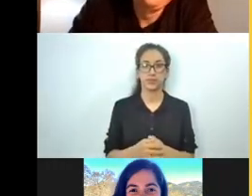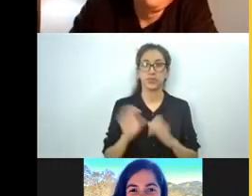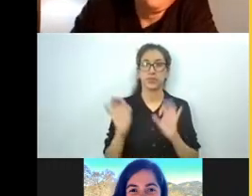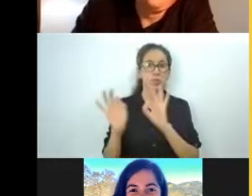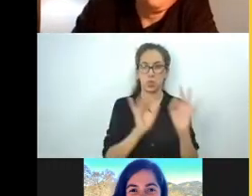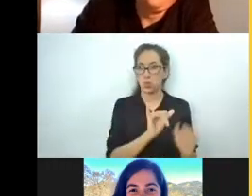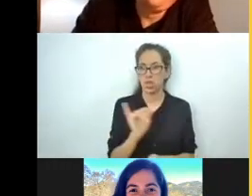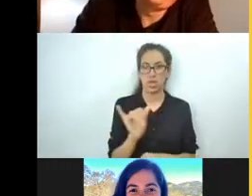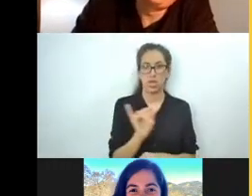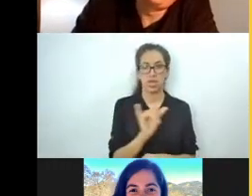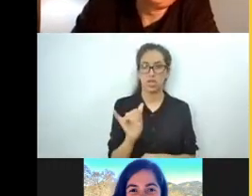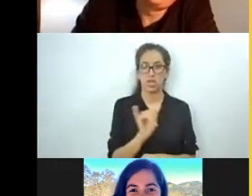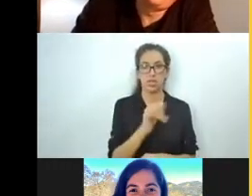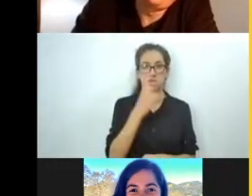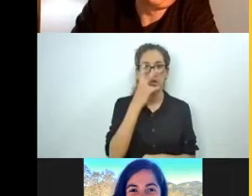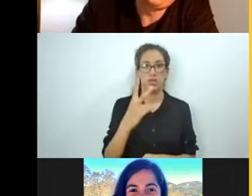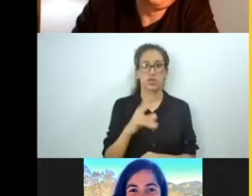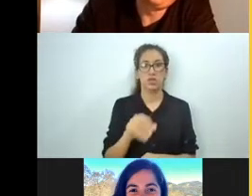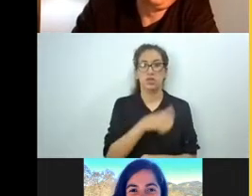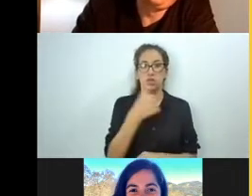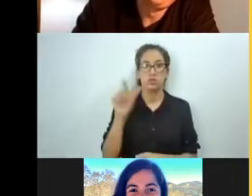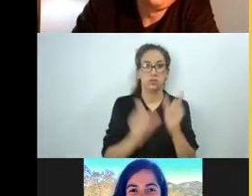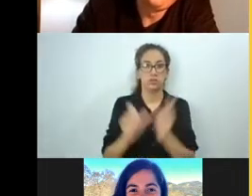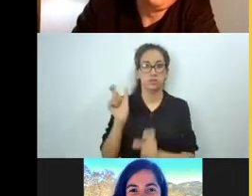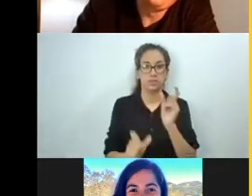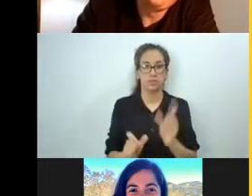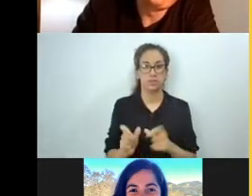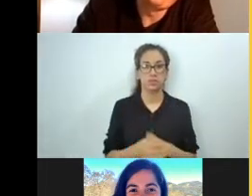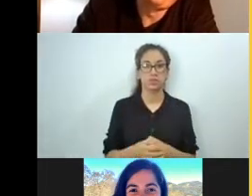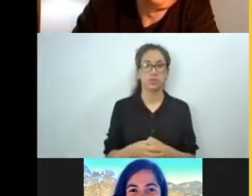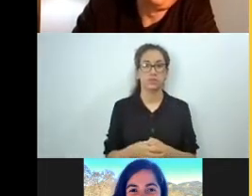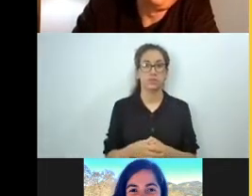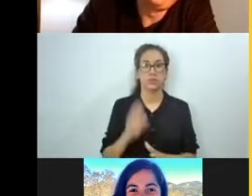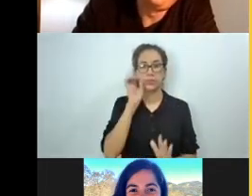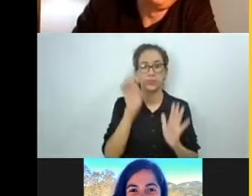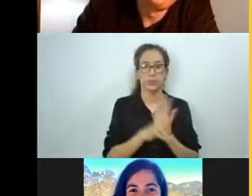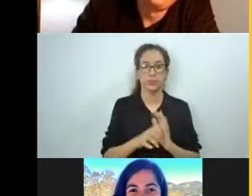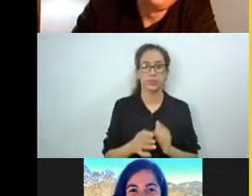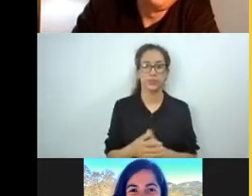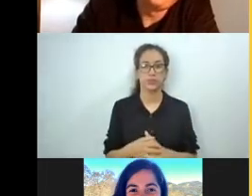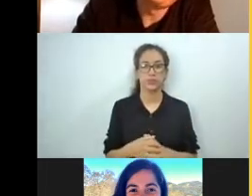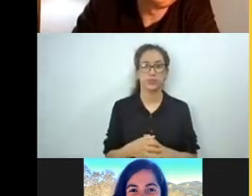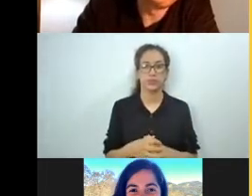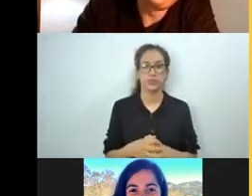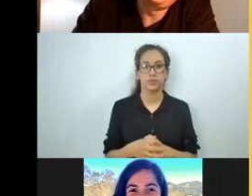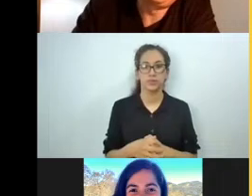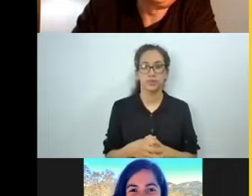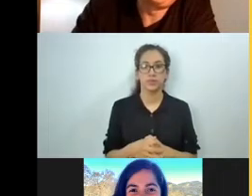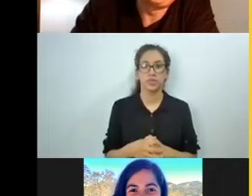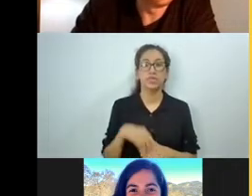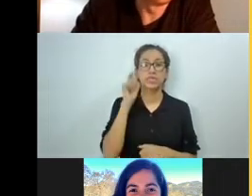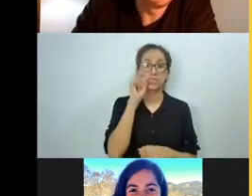Igualmente, en los pacientes, en las personas que han tenido, por ejemplo, las relaciones